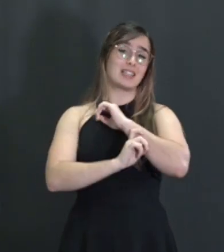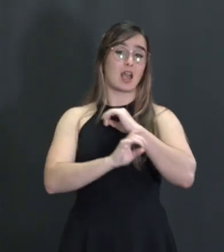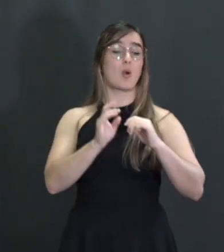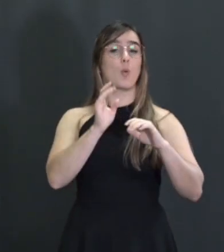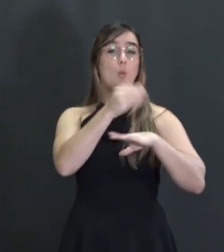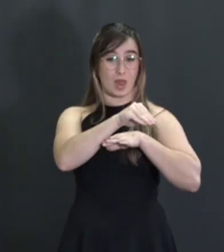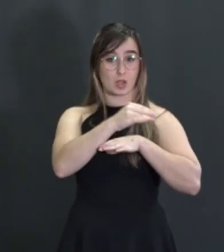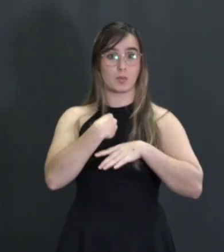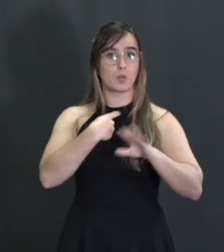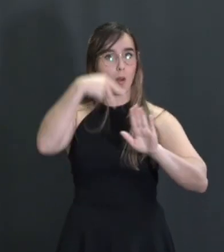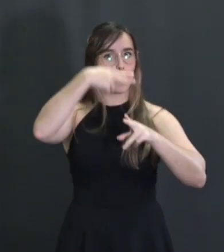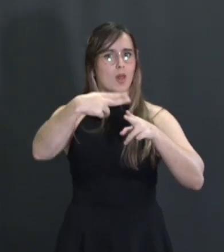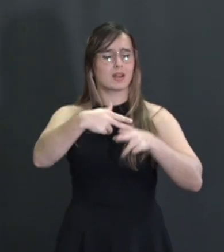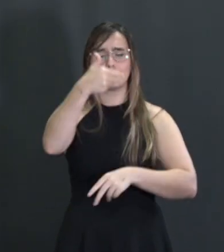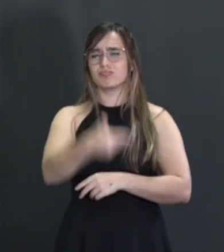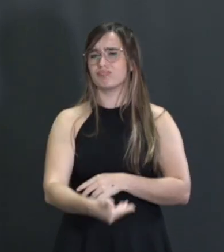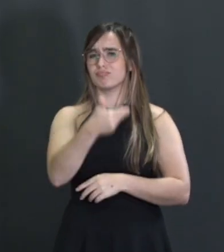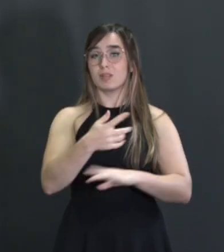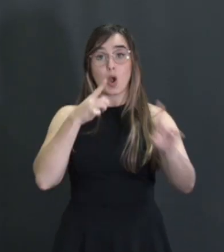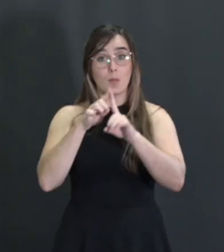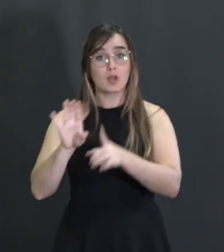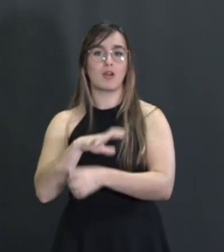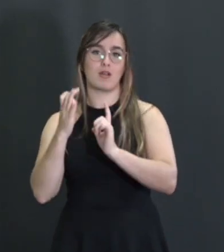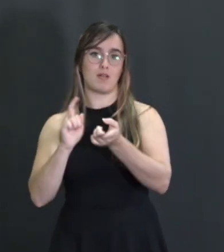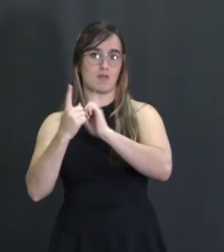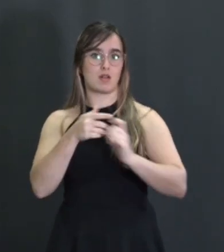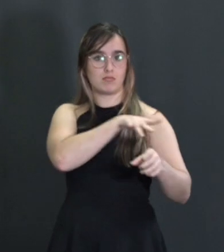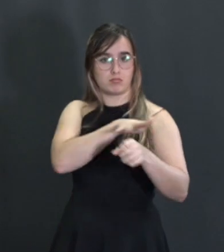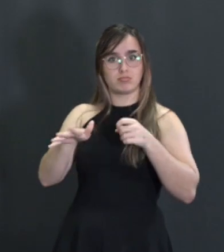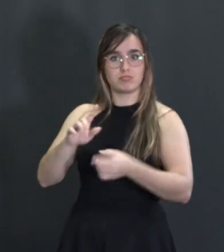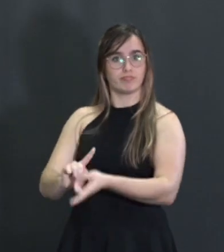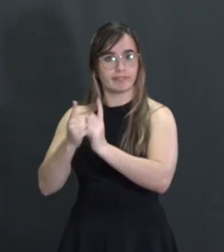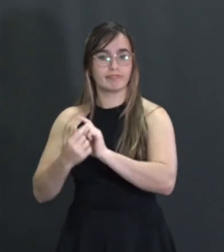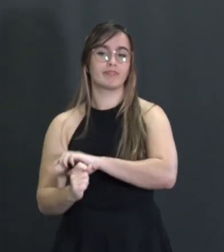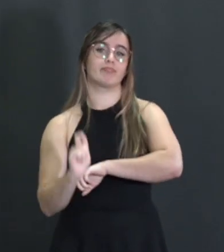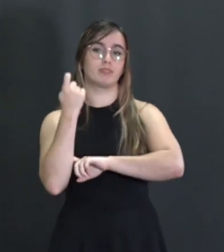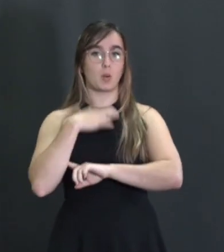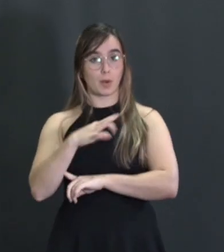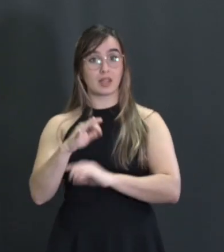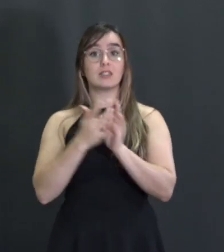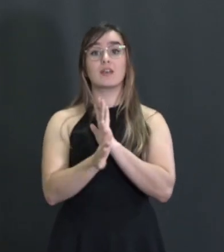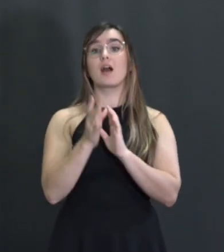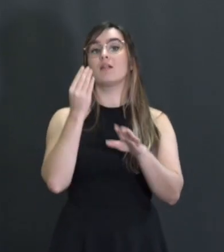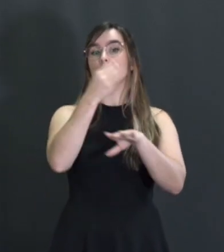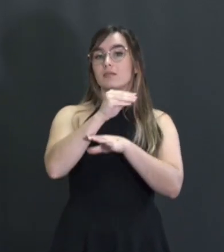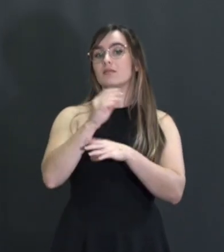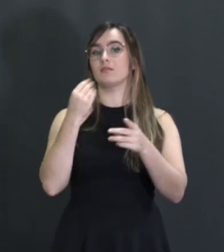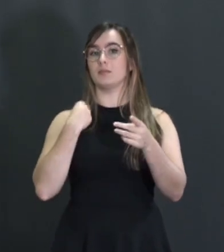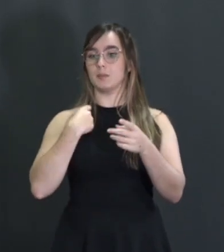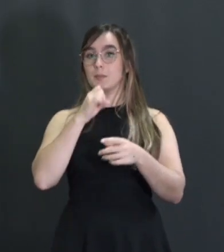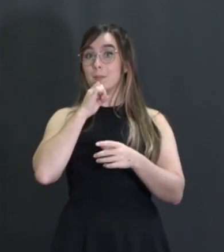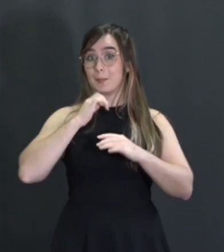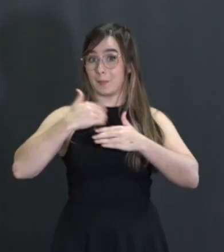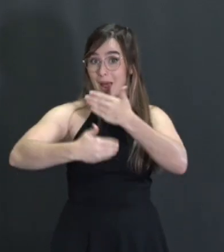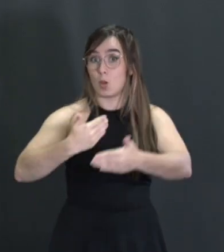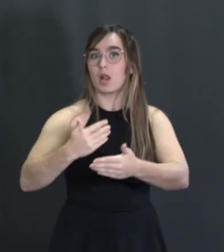importantísima. Importantísima para ese cambio cultural. Que la estrategia de desinstitucionalización y de cuidados de larga duración no es otra